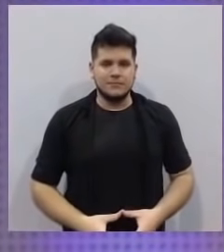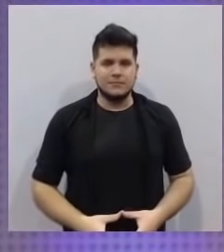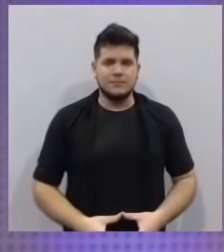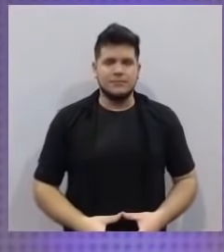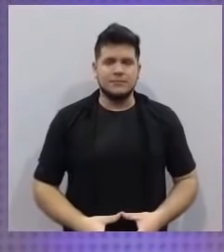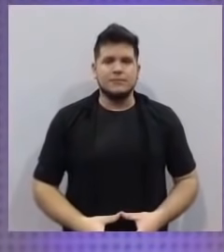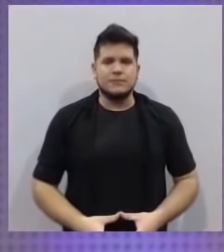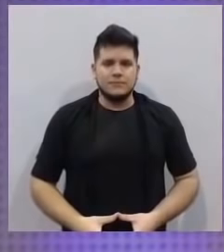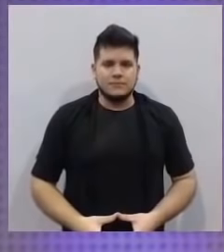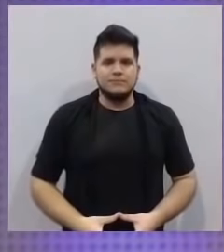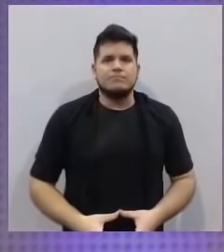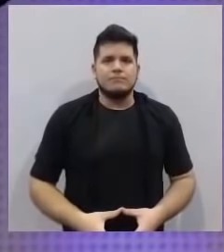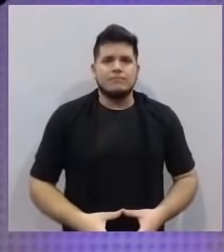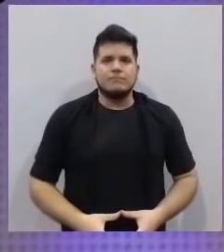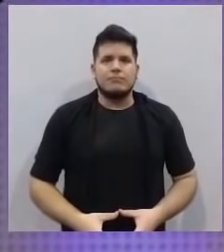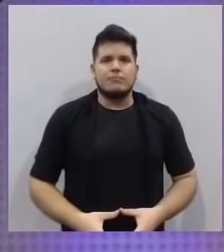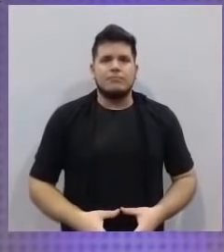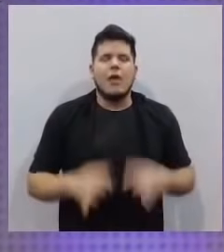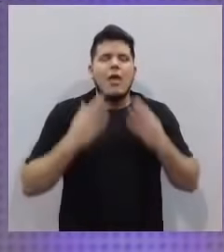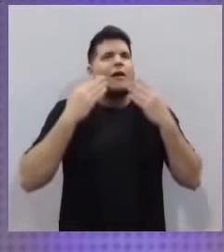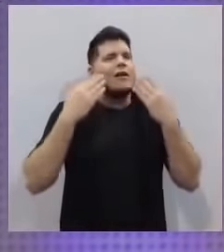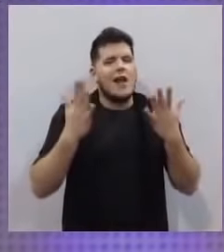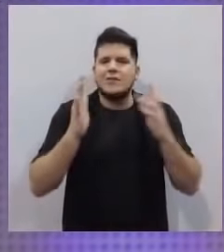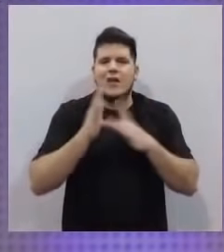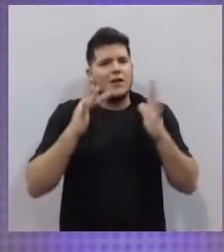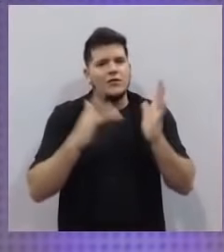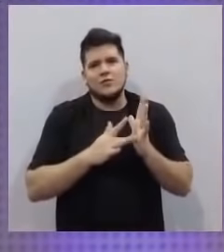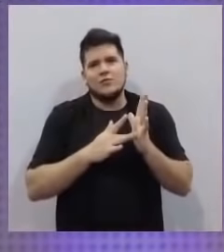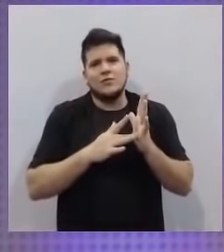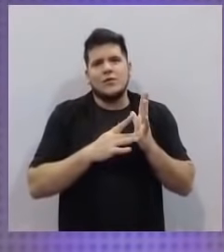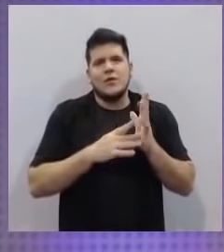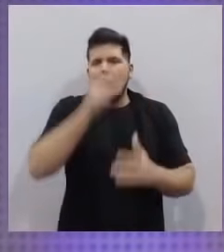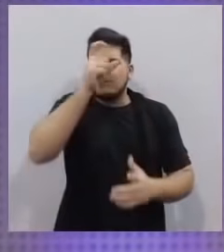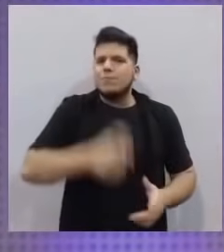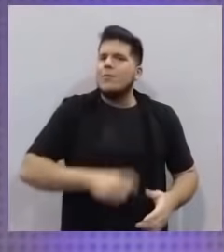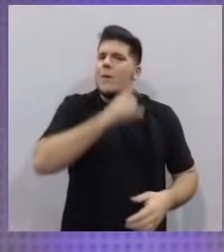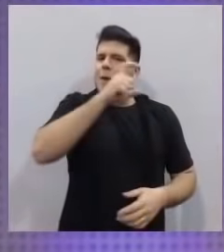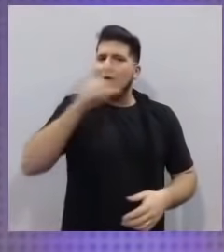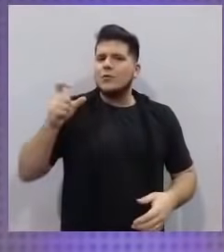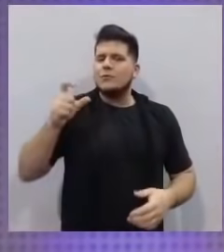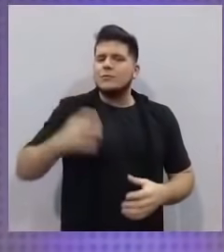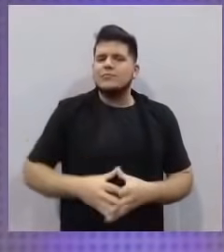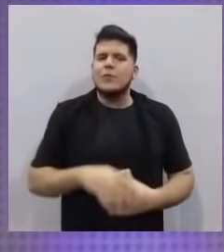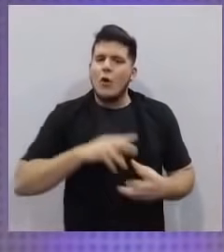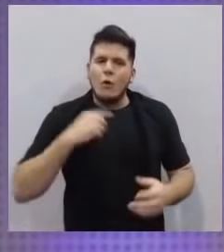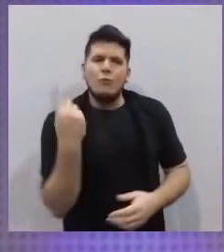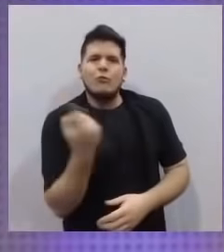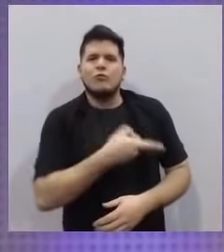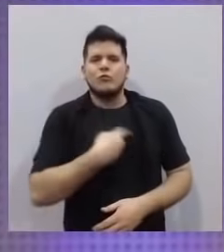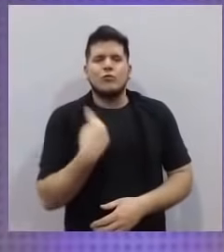tienes los cielos abiertos y todo lo que posee el reino te pertenece